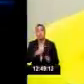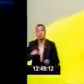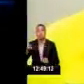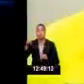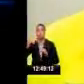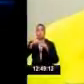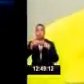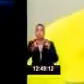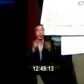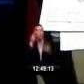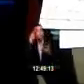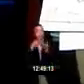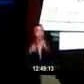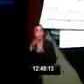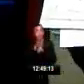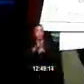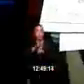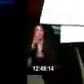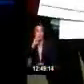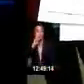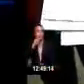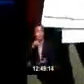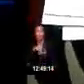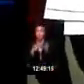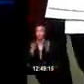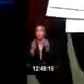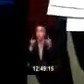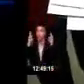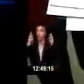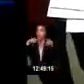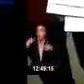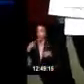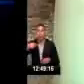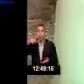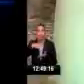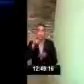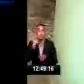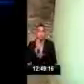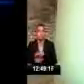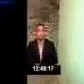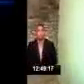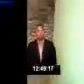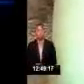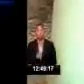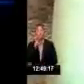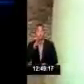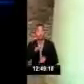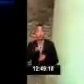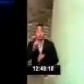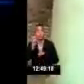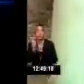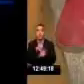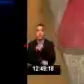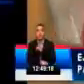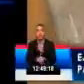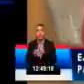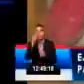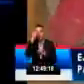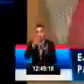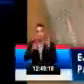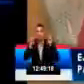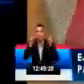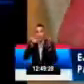de abusar sexualmente de la niña. Como estos, son muchos los casos que a diario se reportan en el país. Los responsables son sancionados por dicho